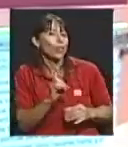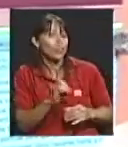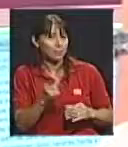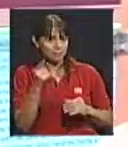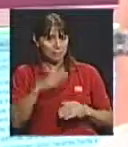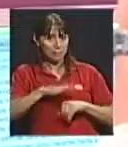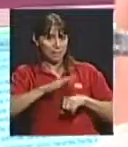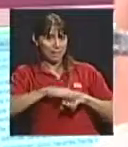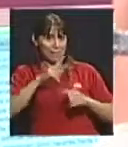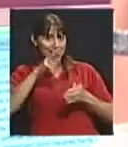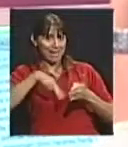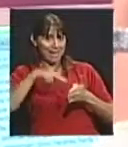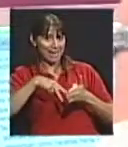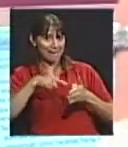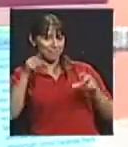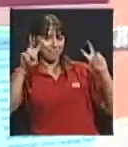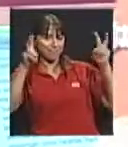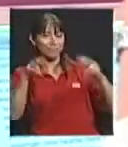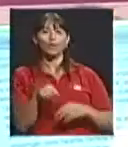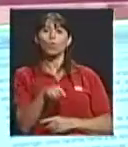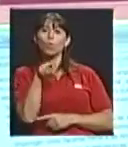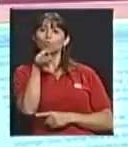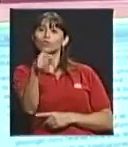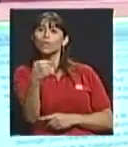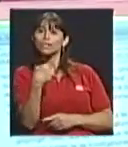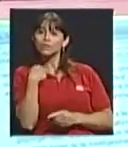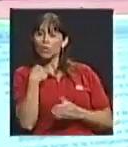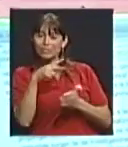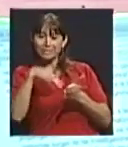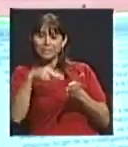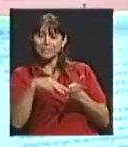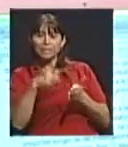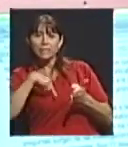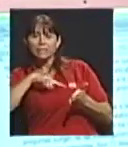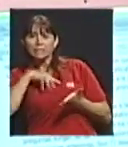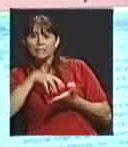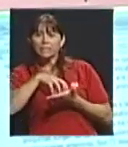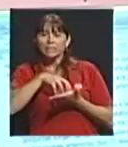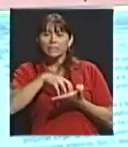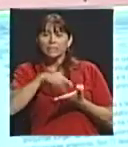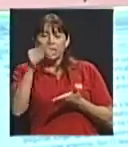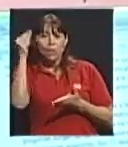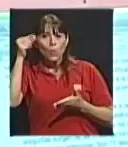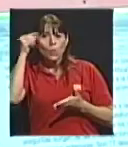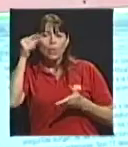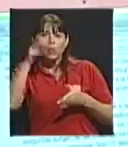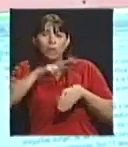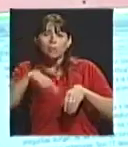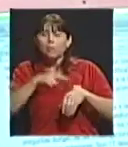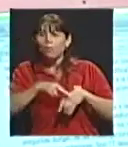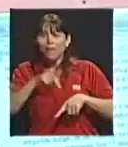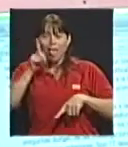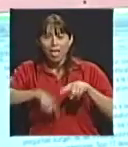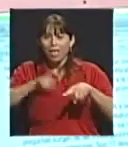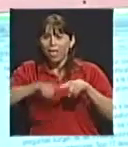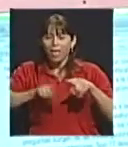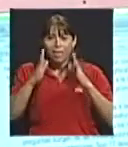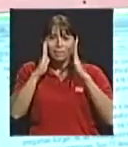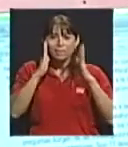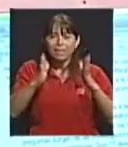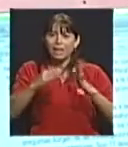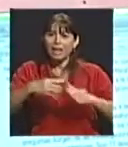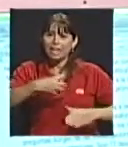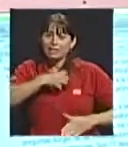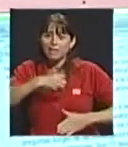libro Sí usted y yo estimado lector estamos desconcertados por la incapacidad del gobierno de la república para atender las demandas ciudadanas y dar